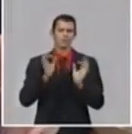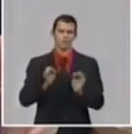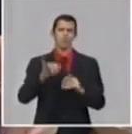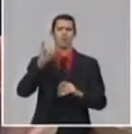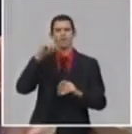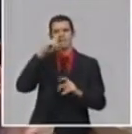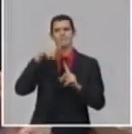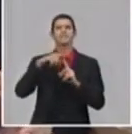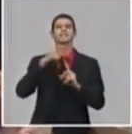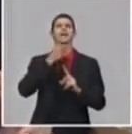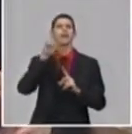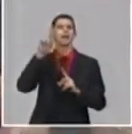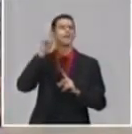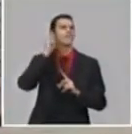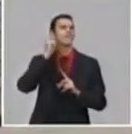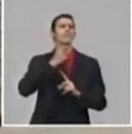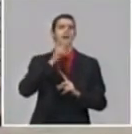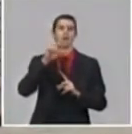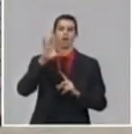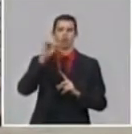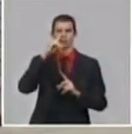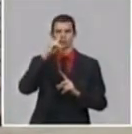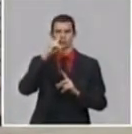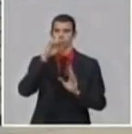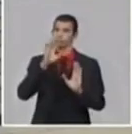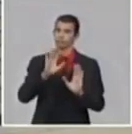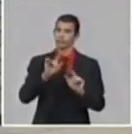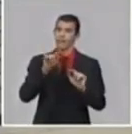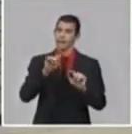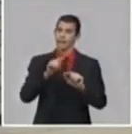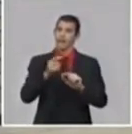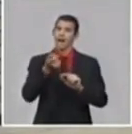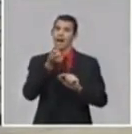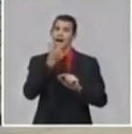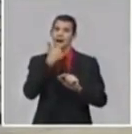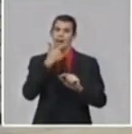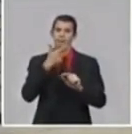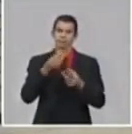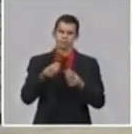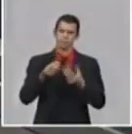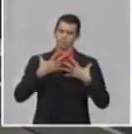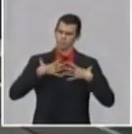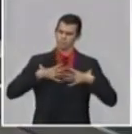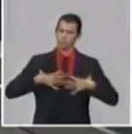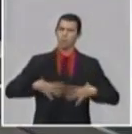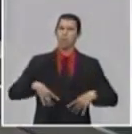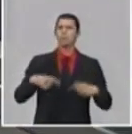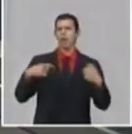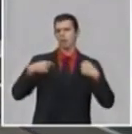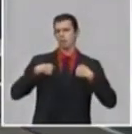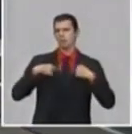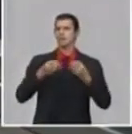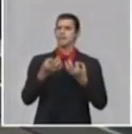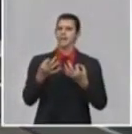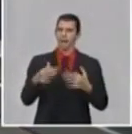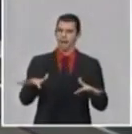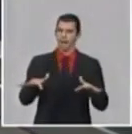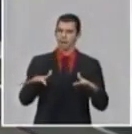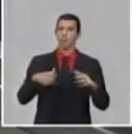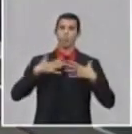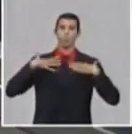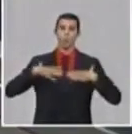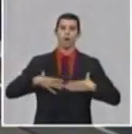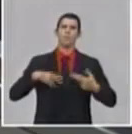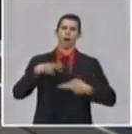interferón es un producto que lo produce el organismo y que tiene una acción antiviral. Forma parte